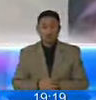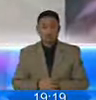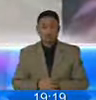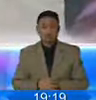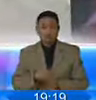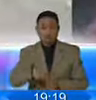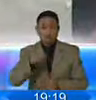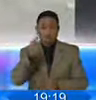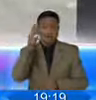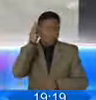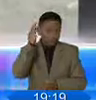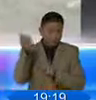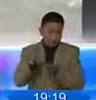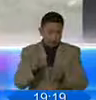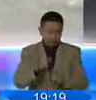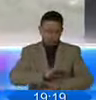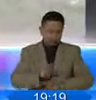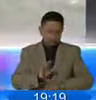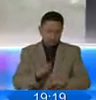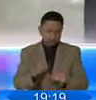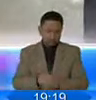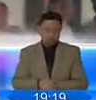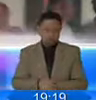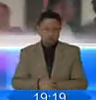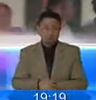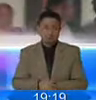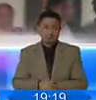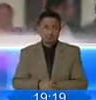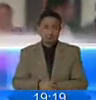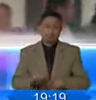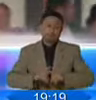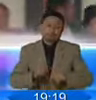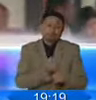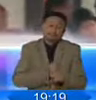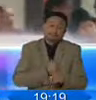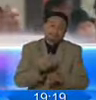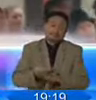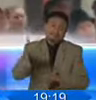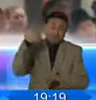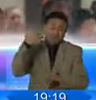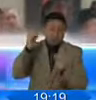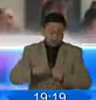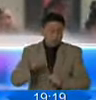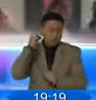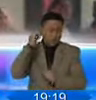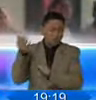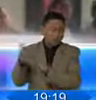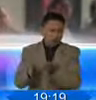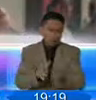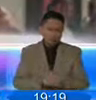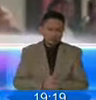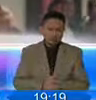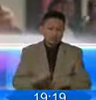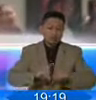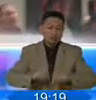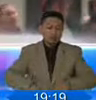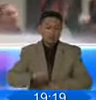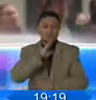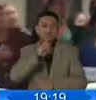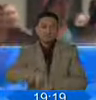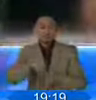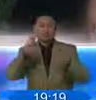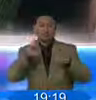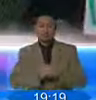primera muerte de una mujer por estos temas de violencia. Lamentablemente han habido varias muertes de mujeres en la provincia, solo que siempre se han juzgado